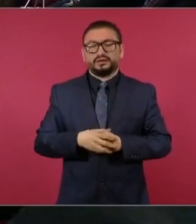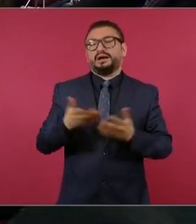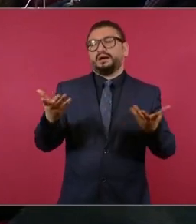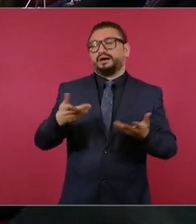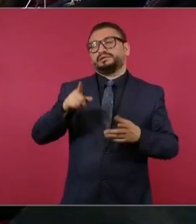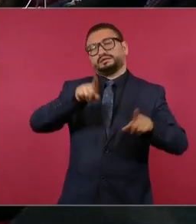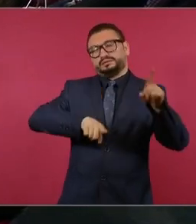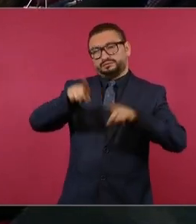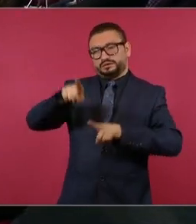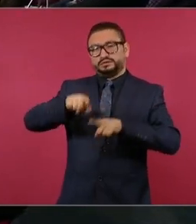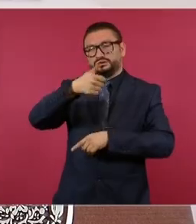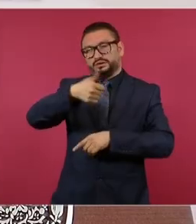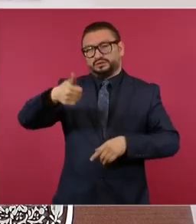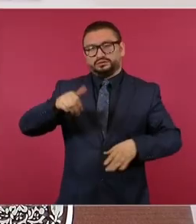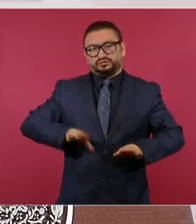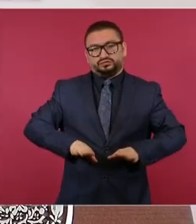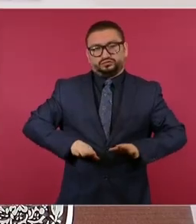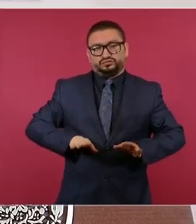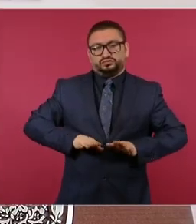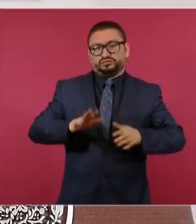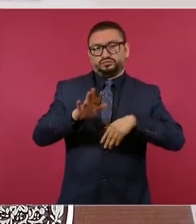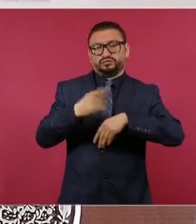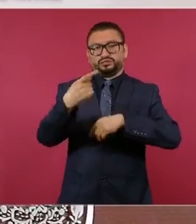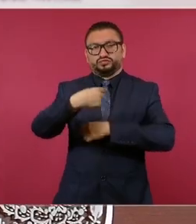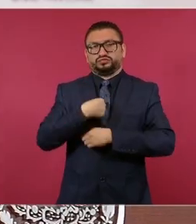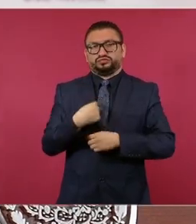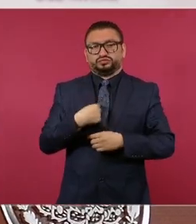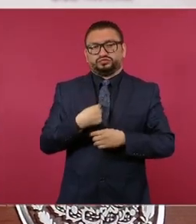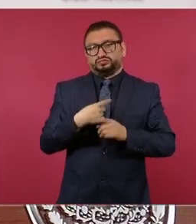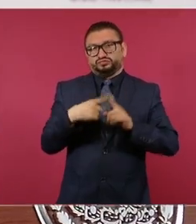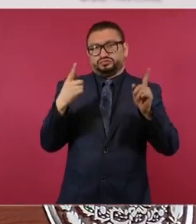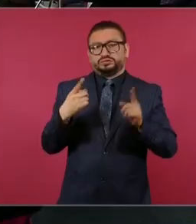estilo. Yo soy,